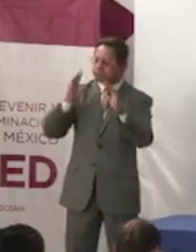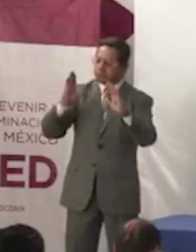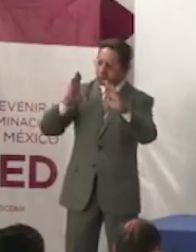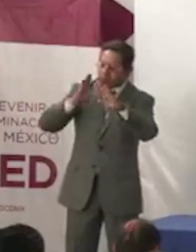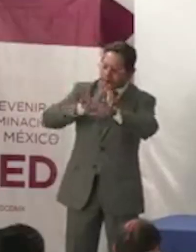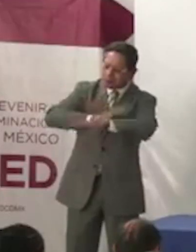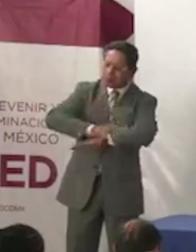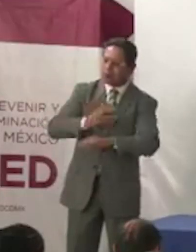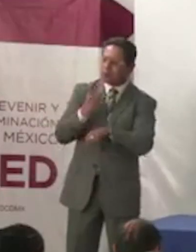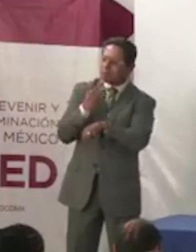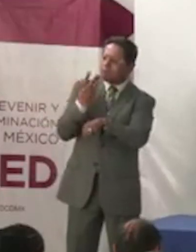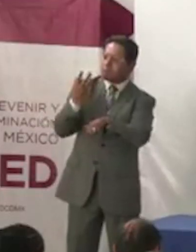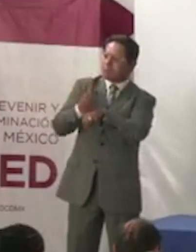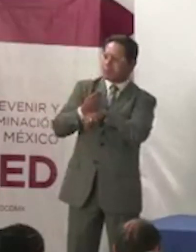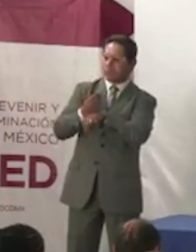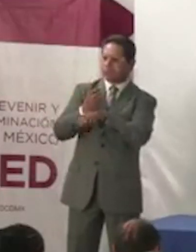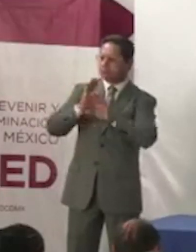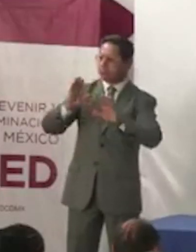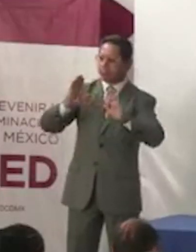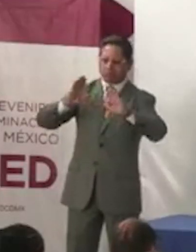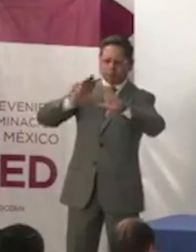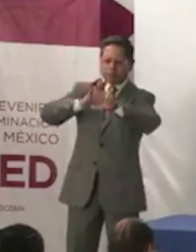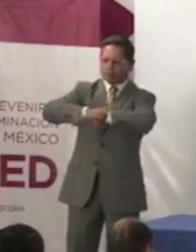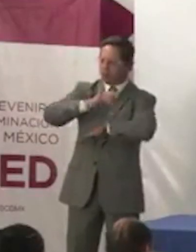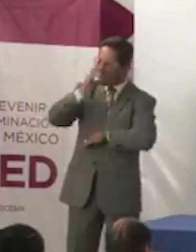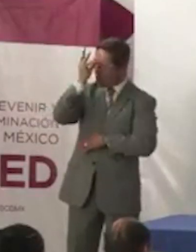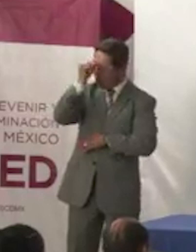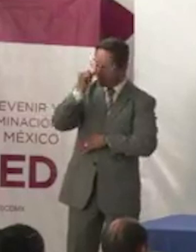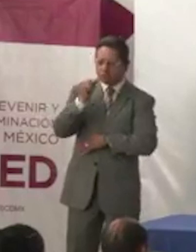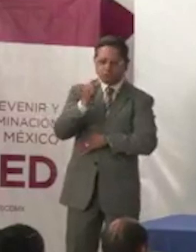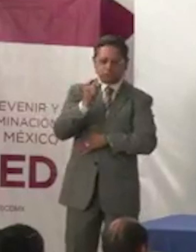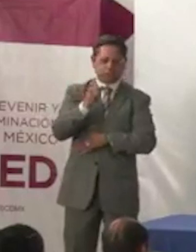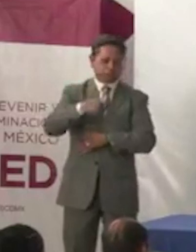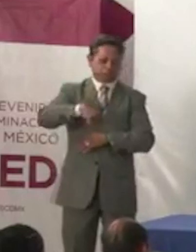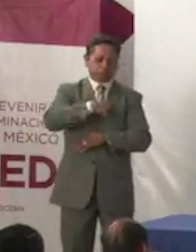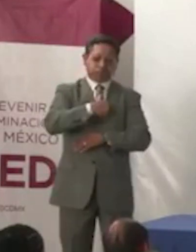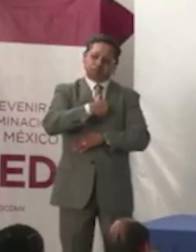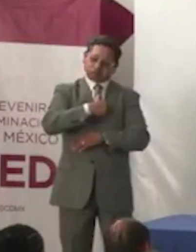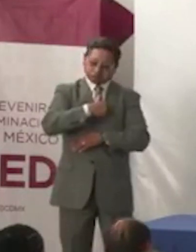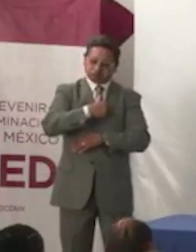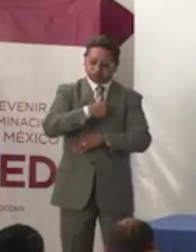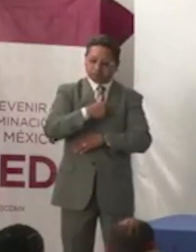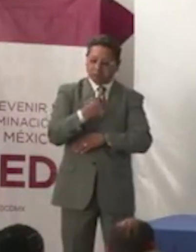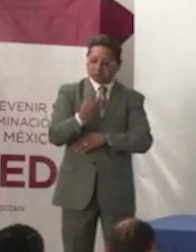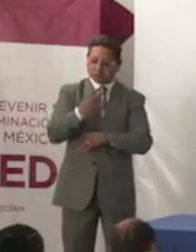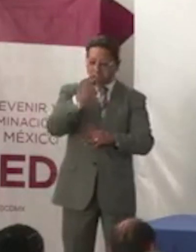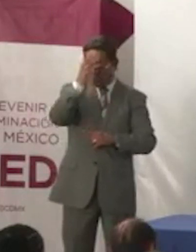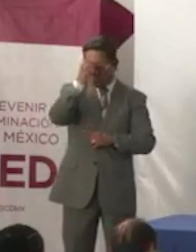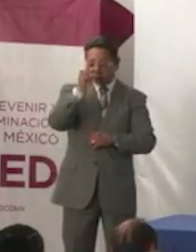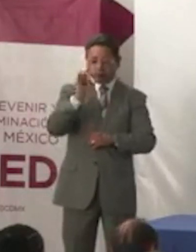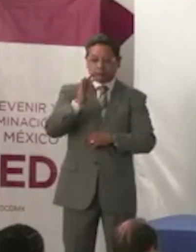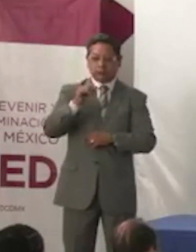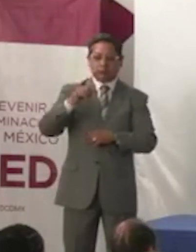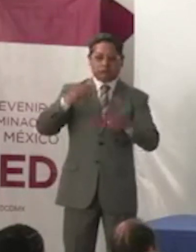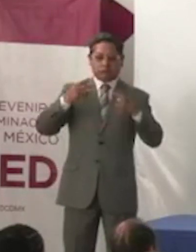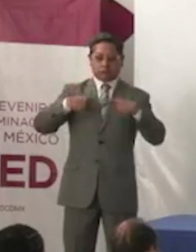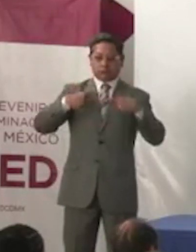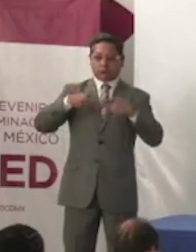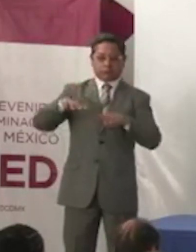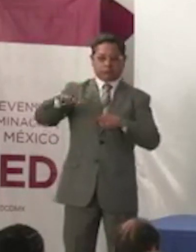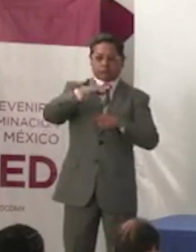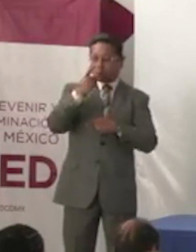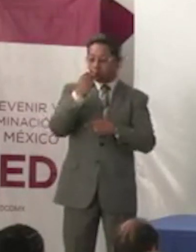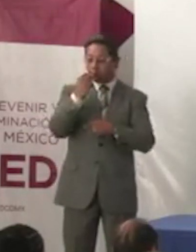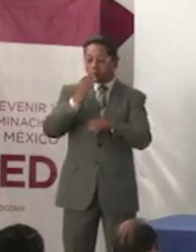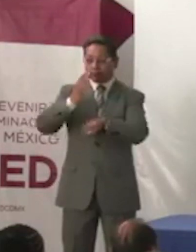la Secretaría de Seguridad Ciudadana a través de la subsecretaria de desarrollo institucional Marcela Figueroa Franco ofreció una disculpa pública